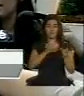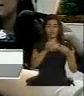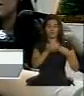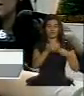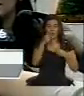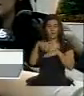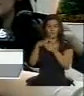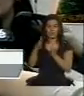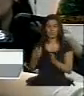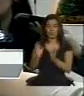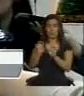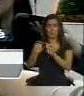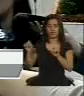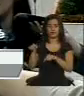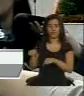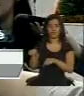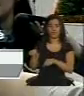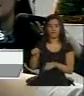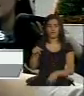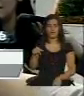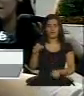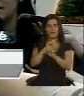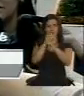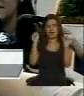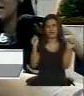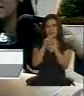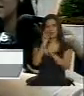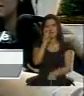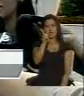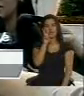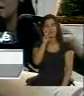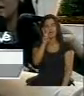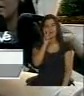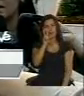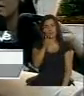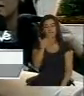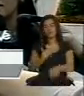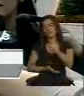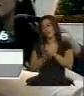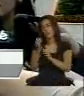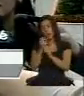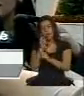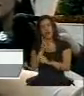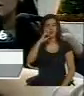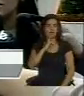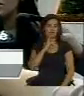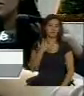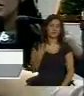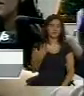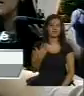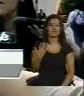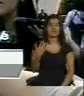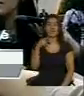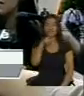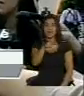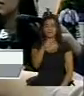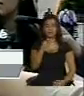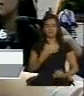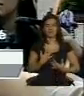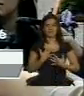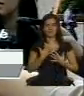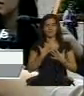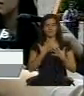Y se ve todas las mañanas, él lo ve todas las mañanas cuando va al trabajo. Entonces, esto es como una inspiración.